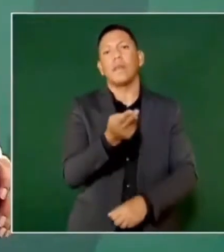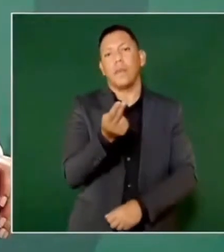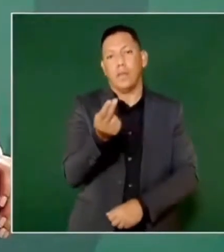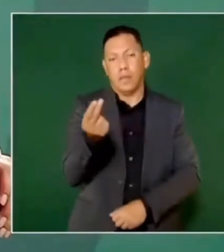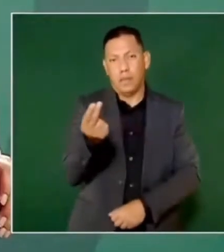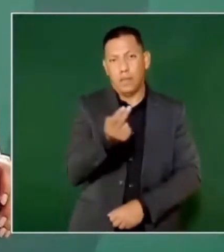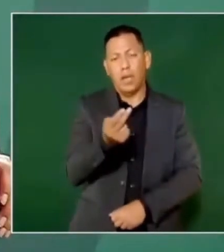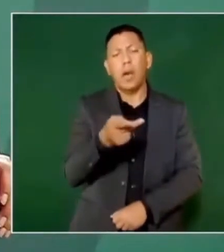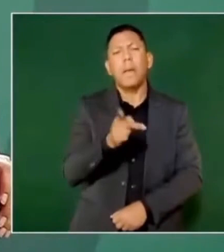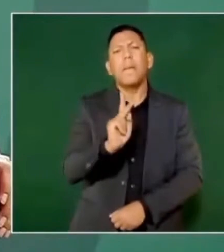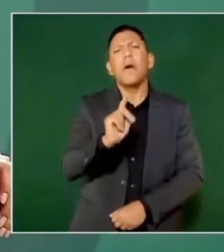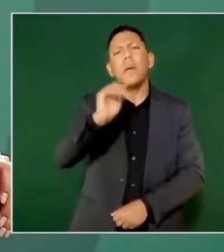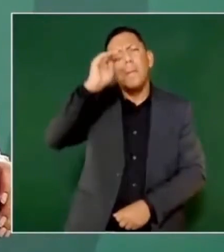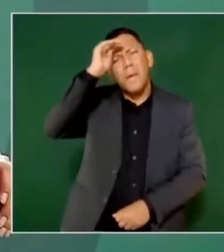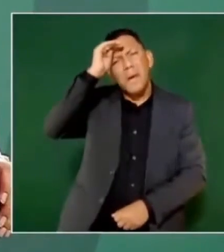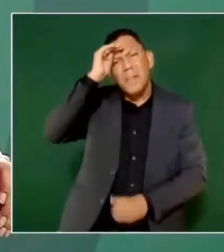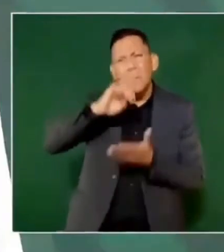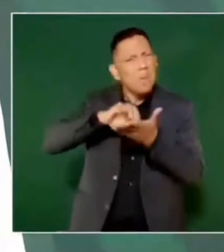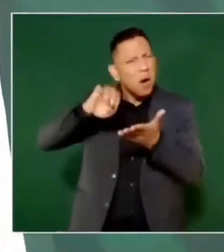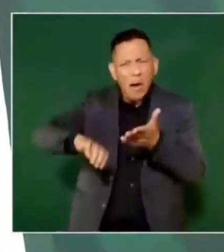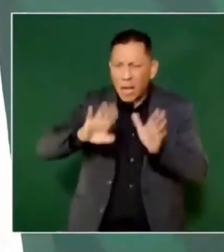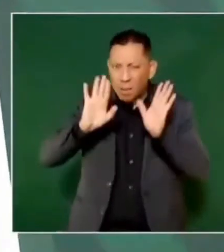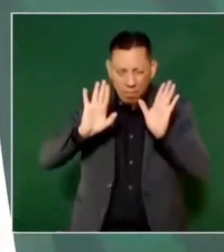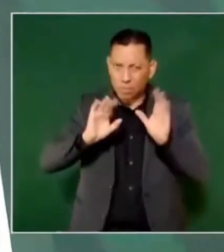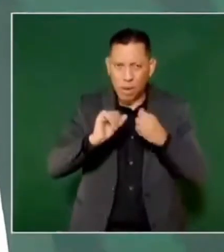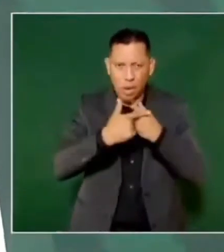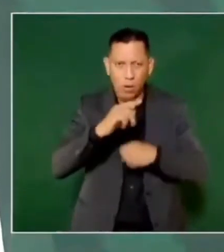Pero imagínense que se comete un delito